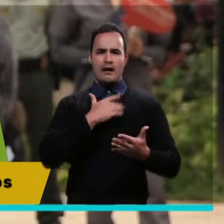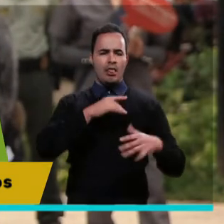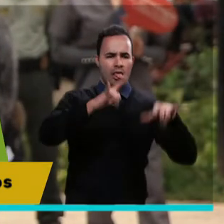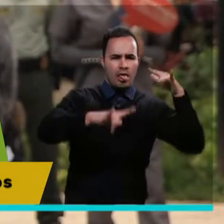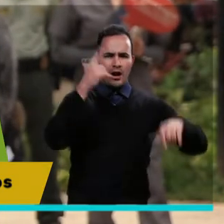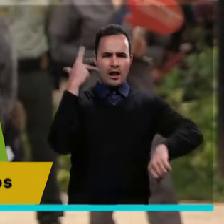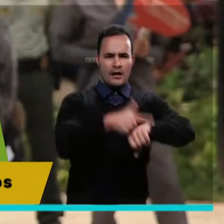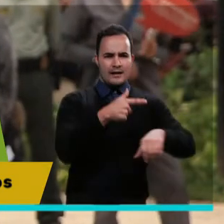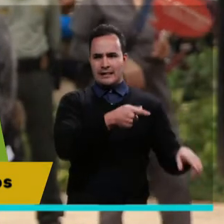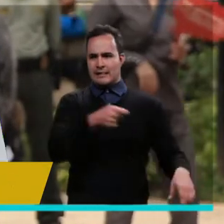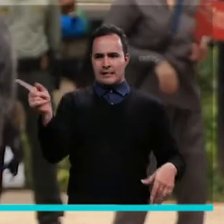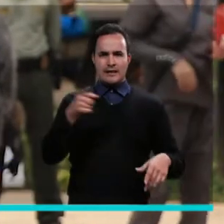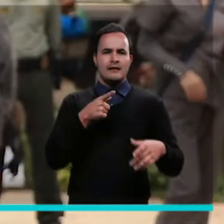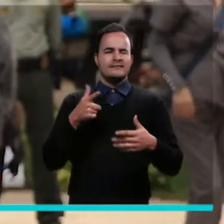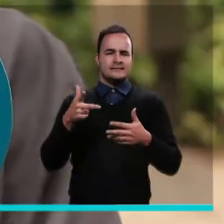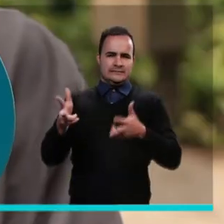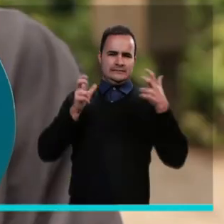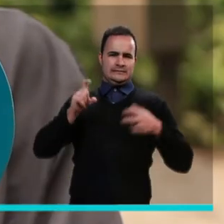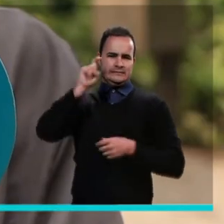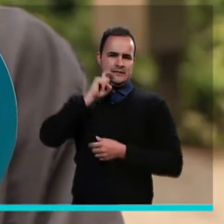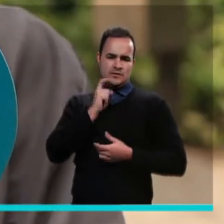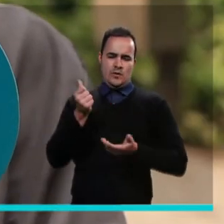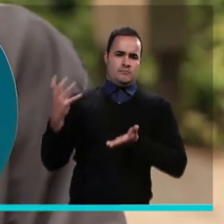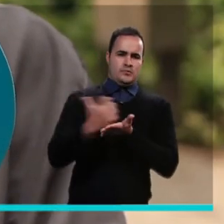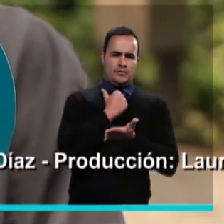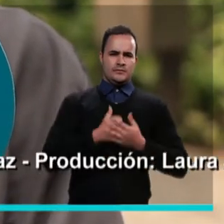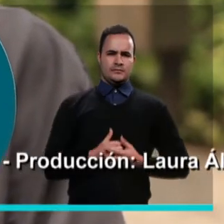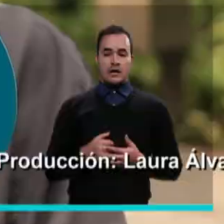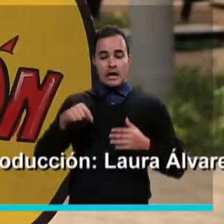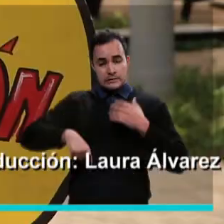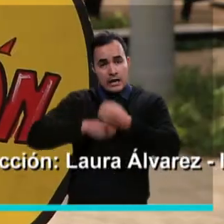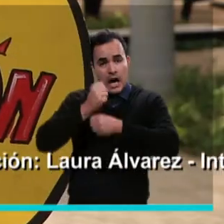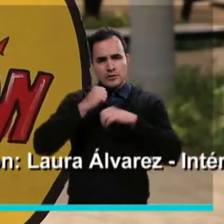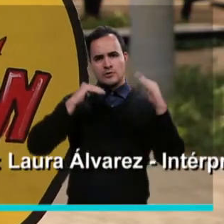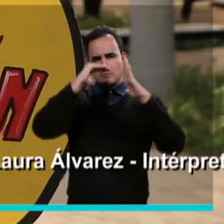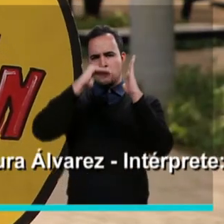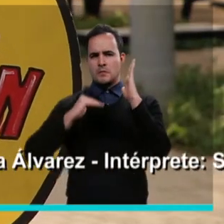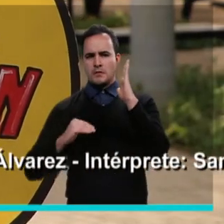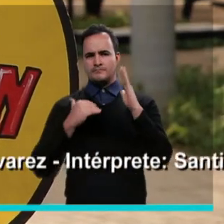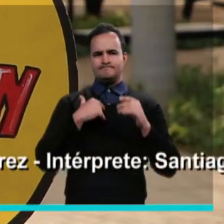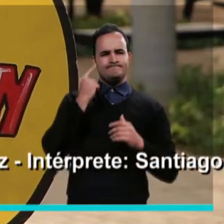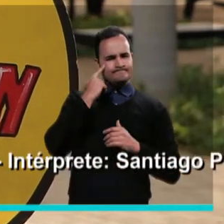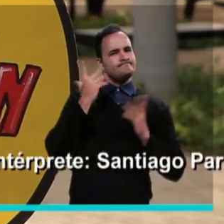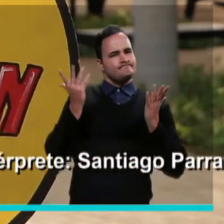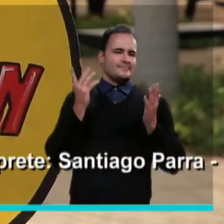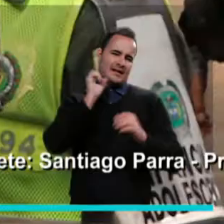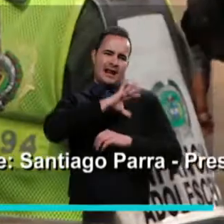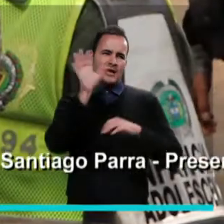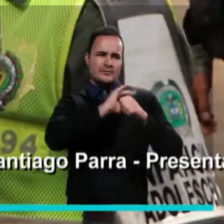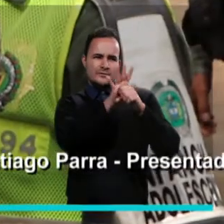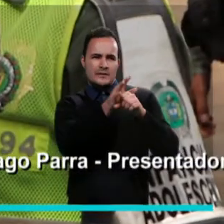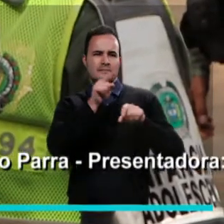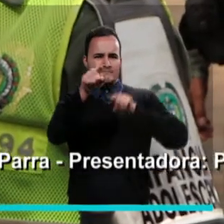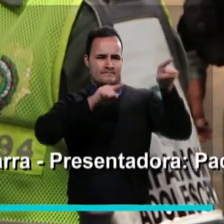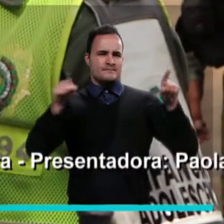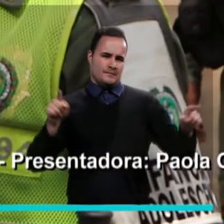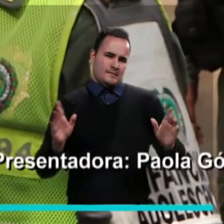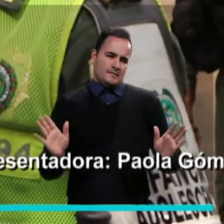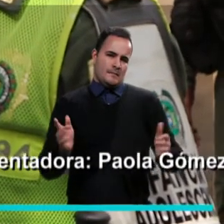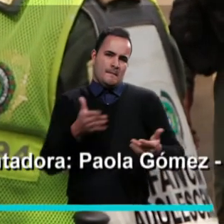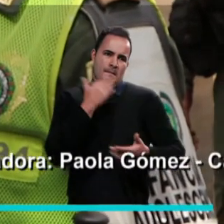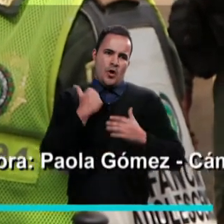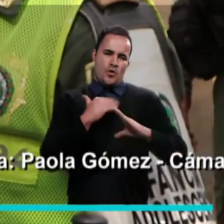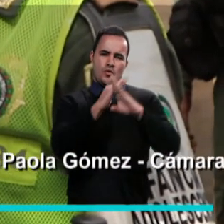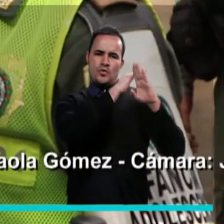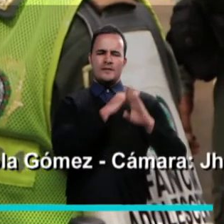flagelo. En comparación al año anterior hemos disminuido, pero es evidentemente por la pandemia. Invito pues a la ciudadanía que estén muy pendientes de